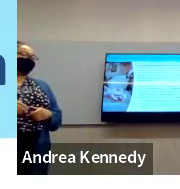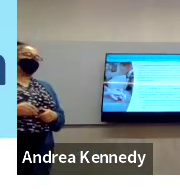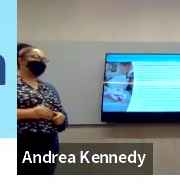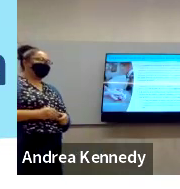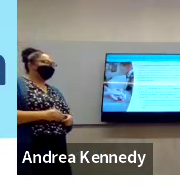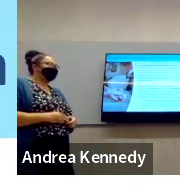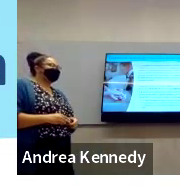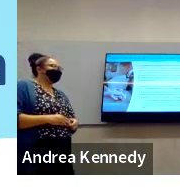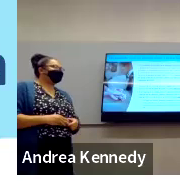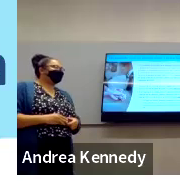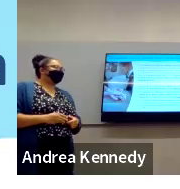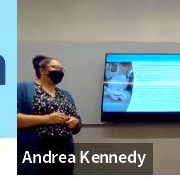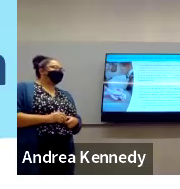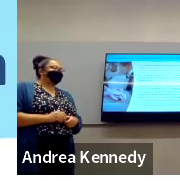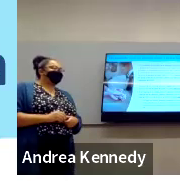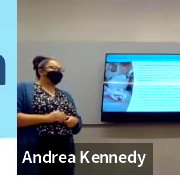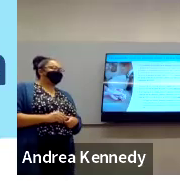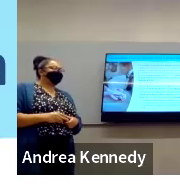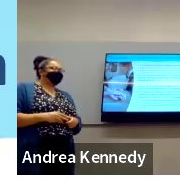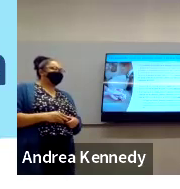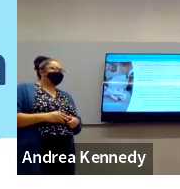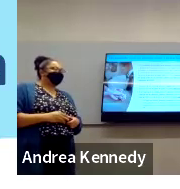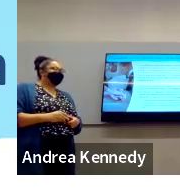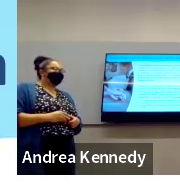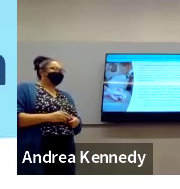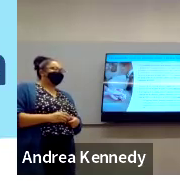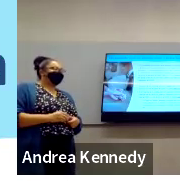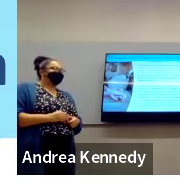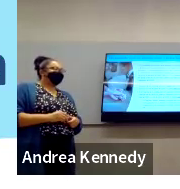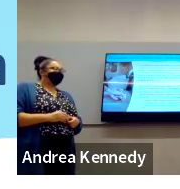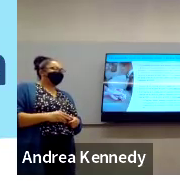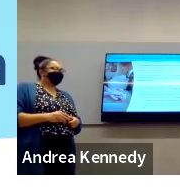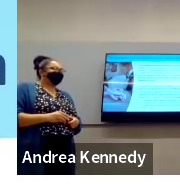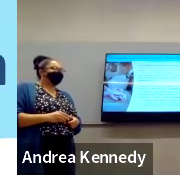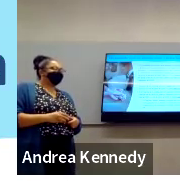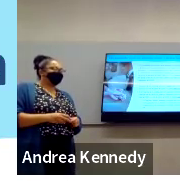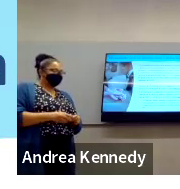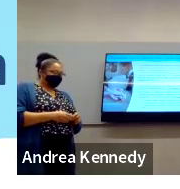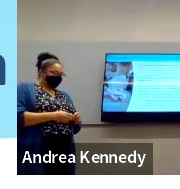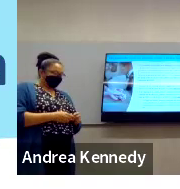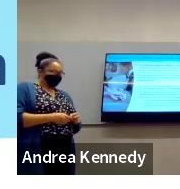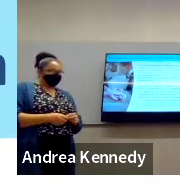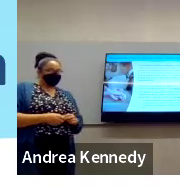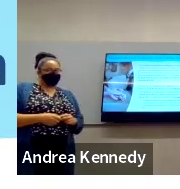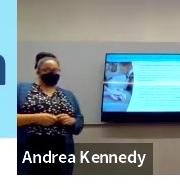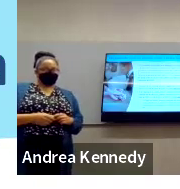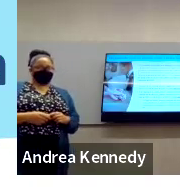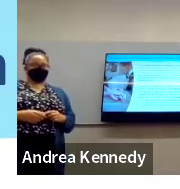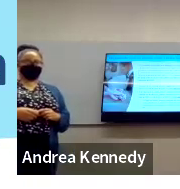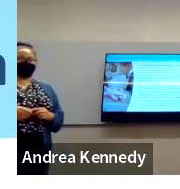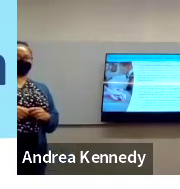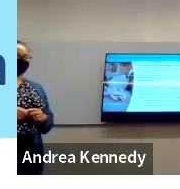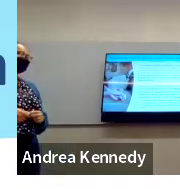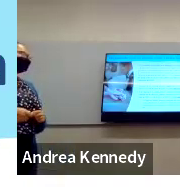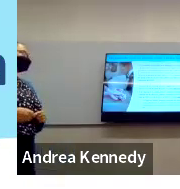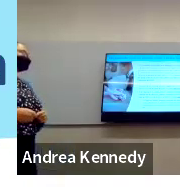se resuelve que va a ser superior a lo que están pagando por medio cada mes, entonces los